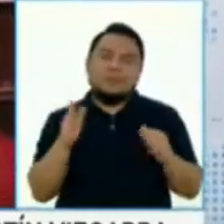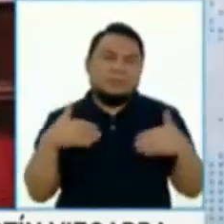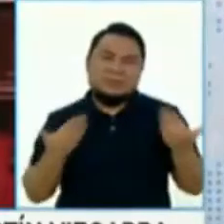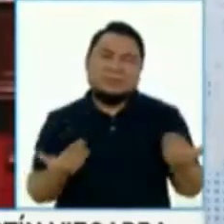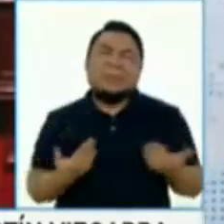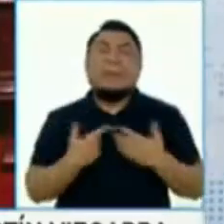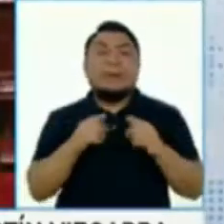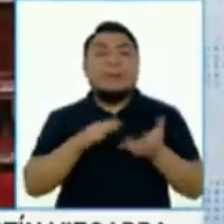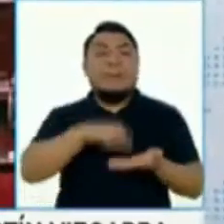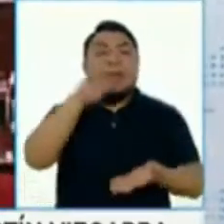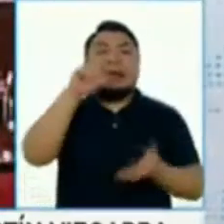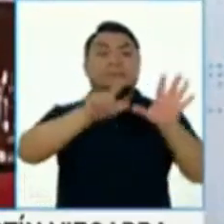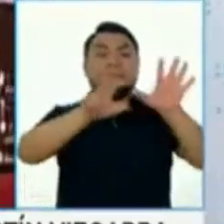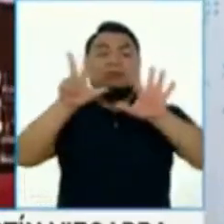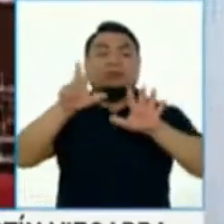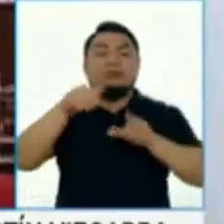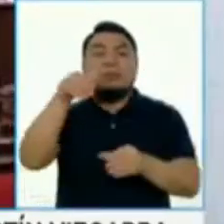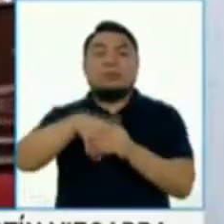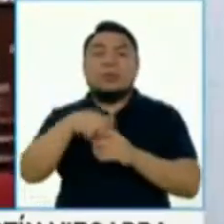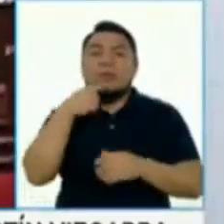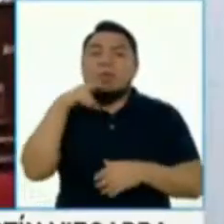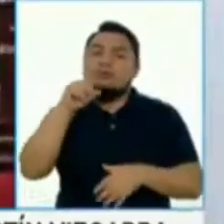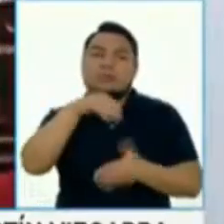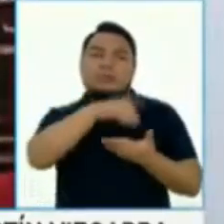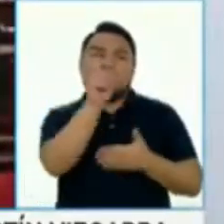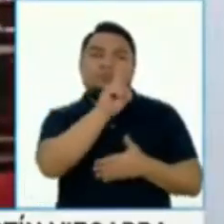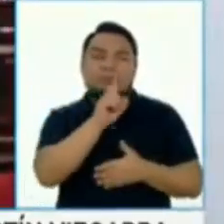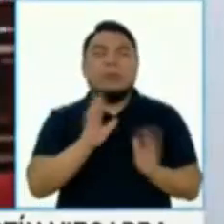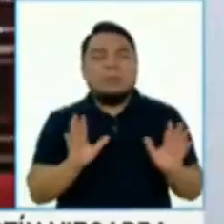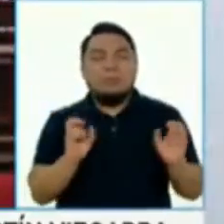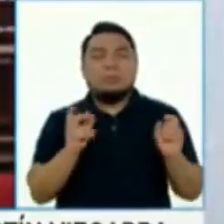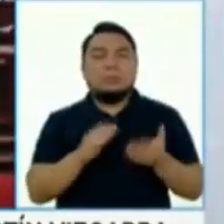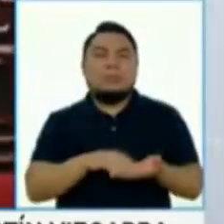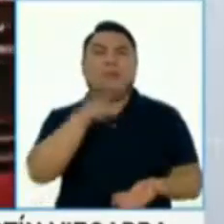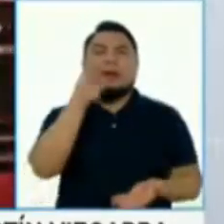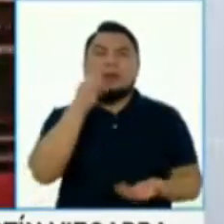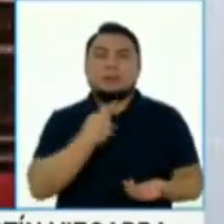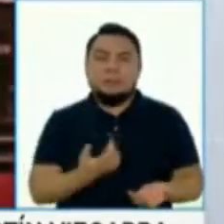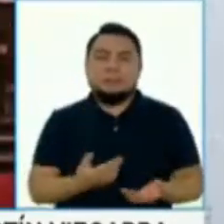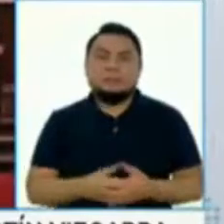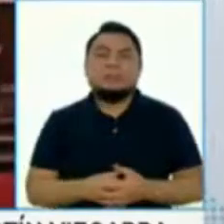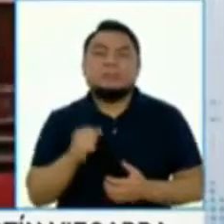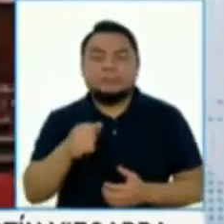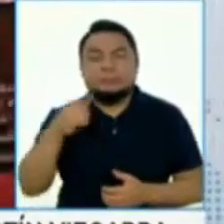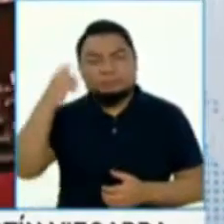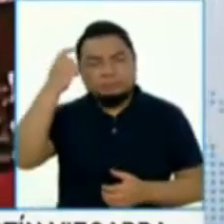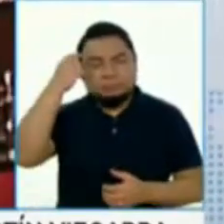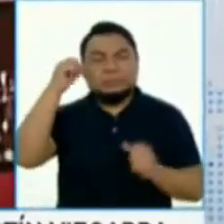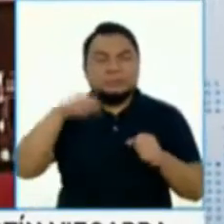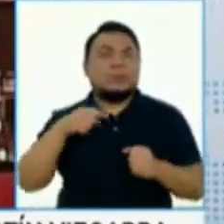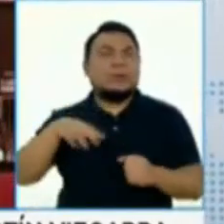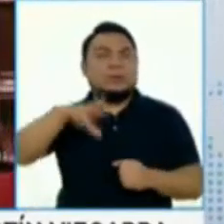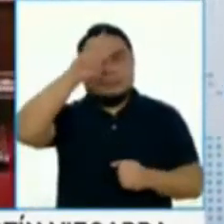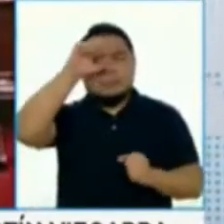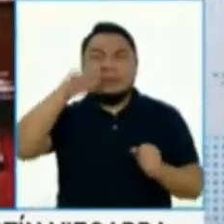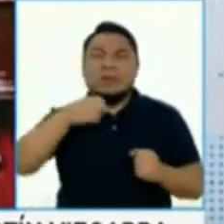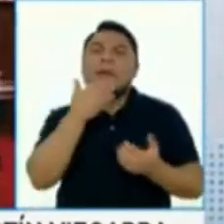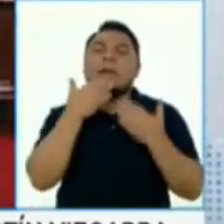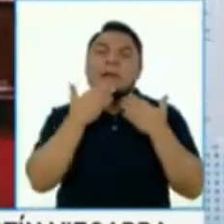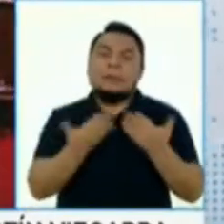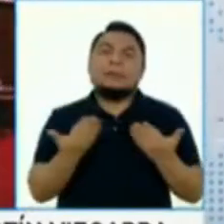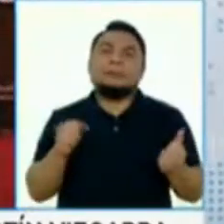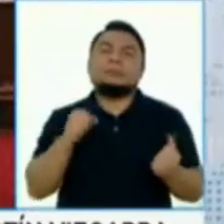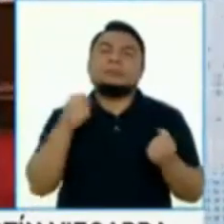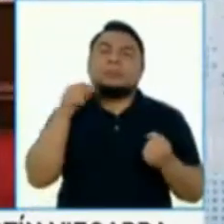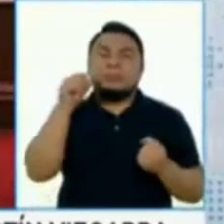mayoría 78 votos han reflejado aplasta duramente y abrumadoramente en una postura el perú estoy seguro agradece